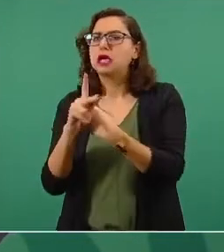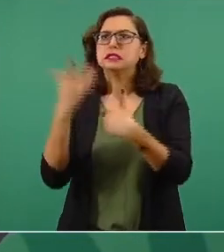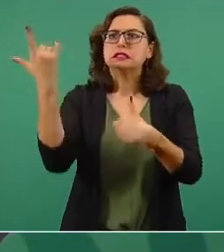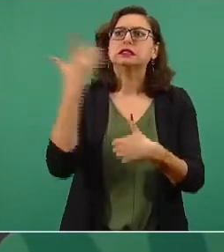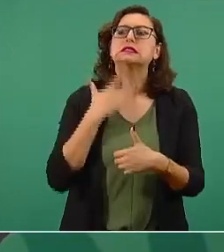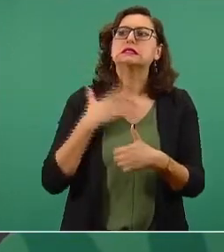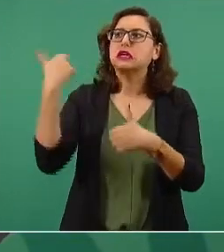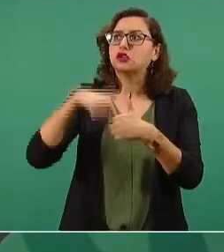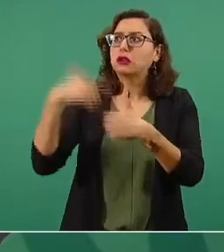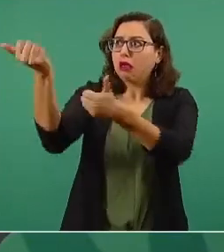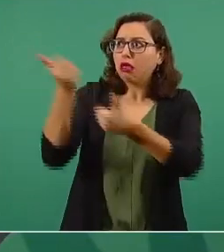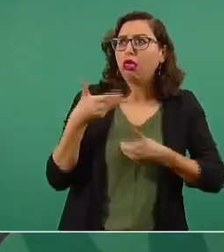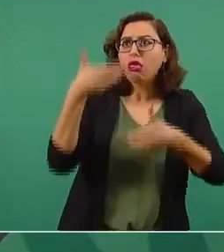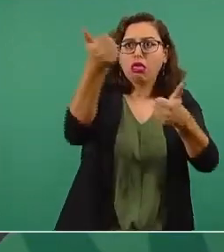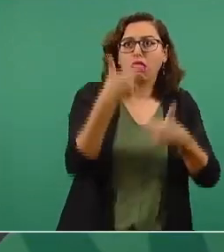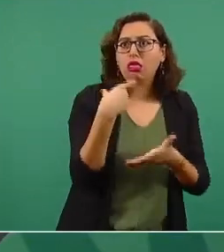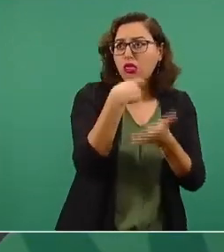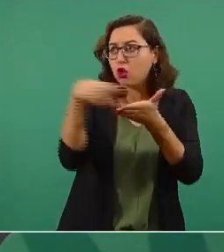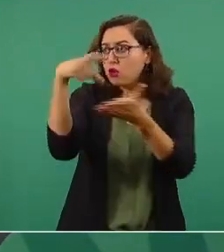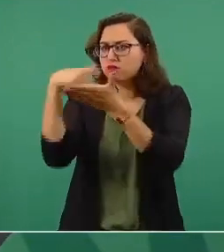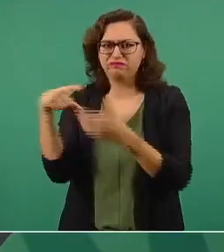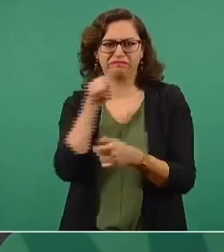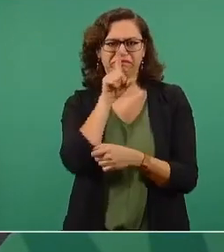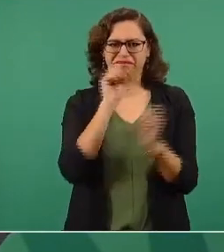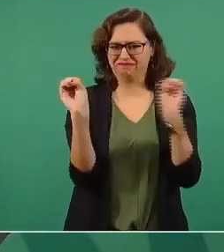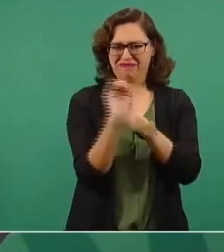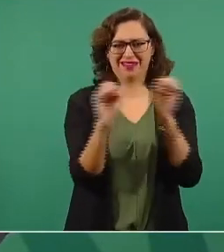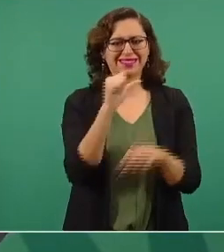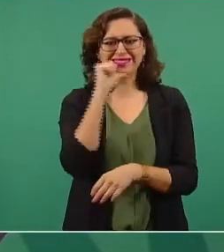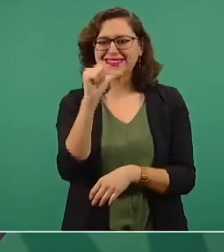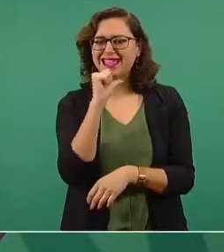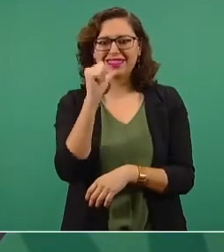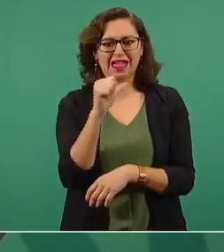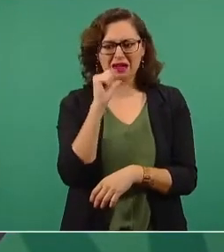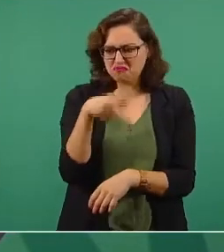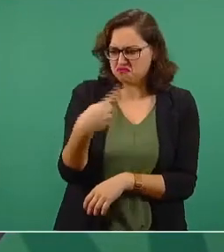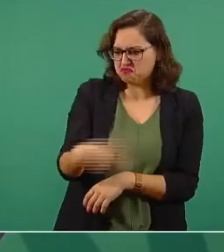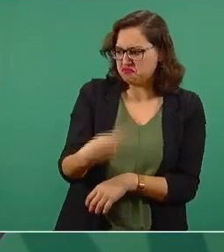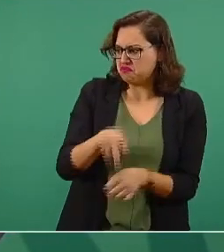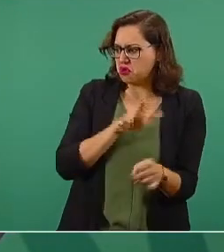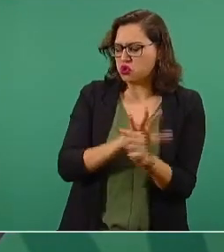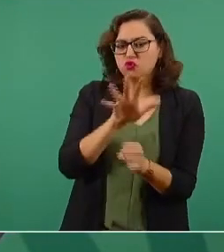gasolina en el exterior, en el extranjero.